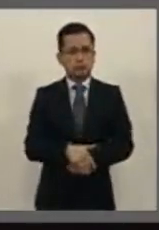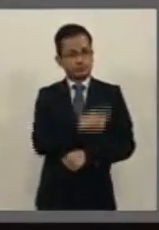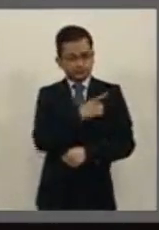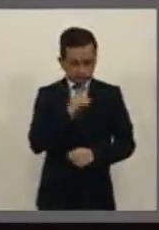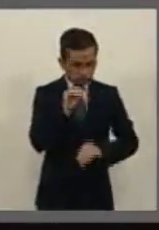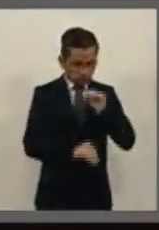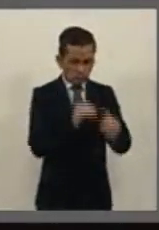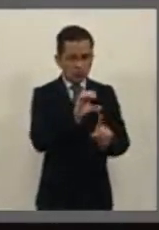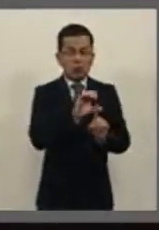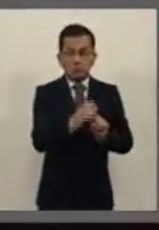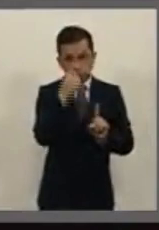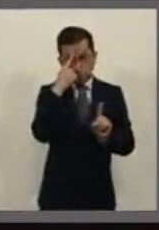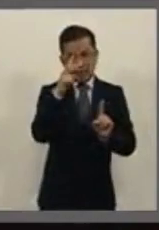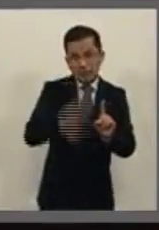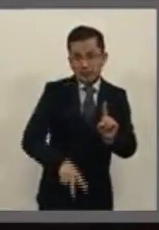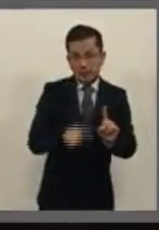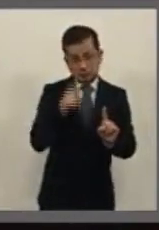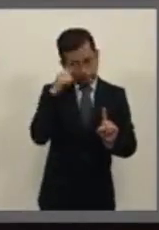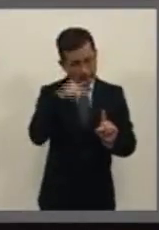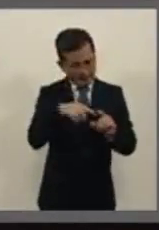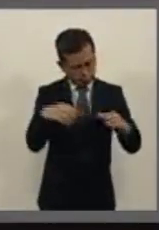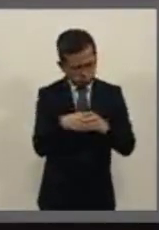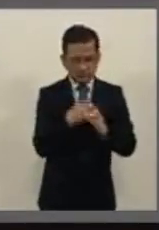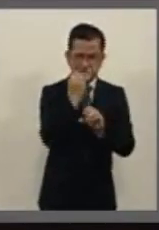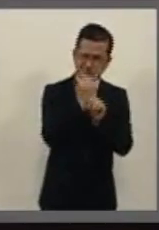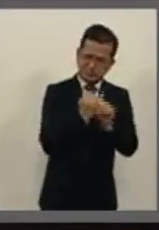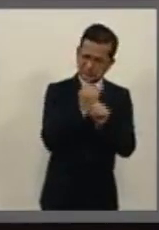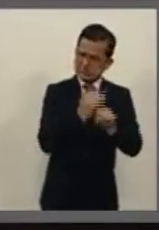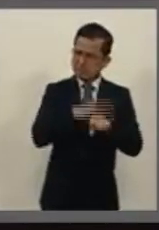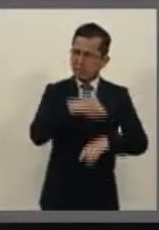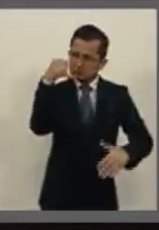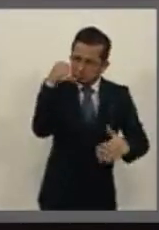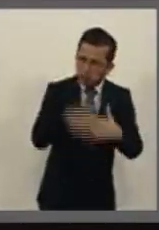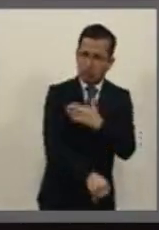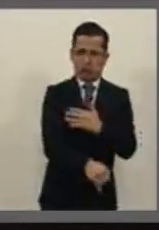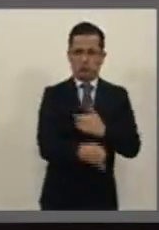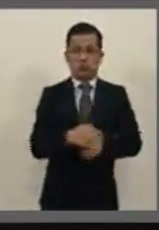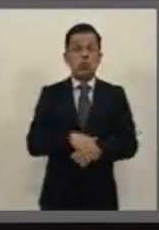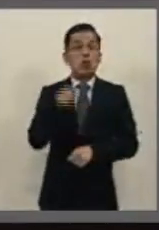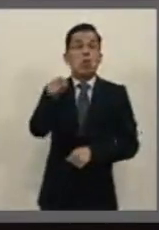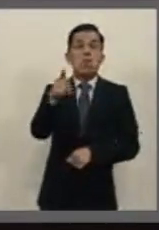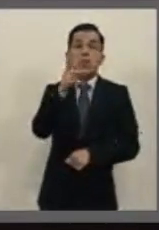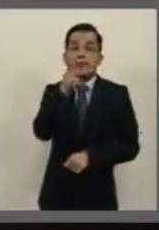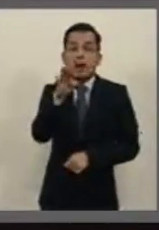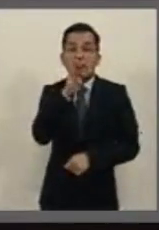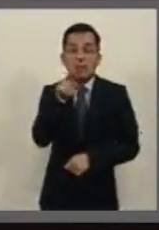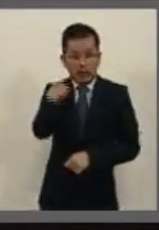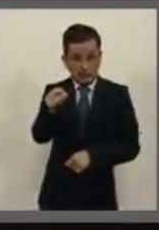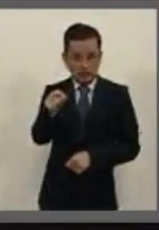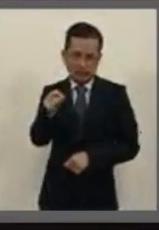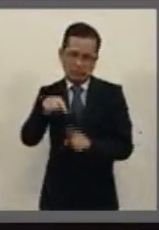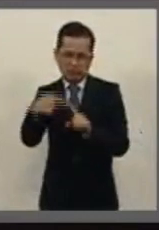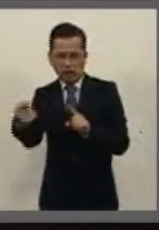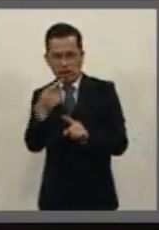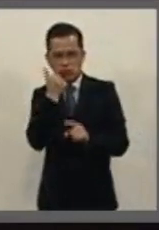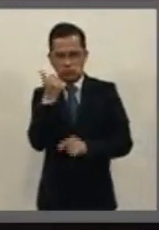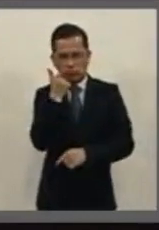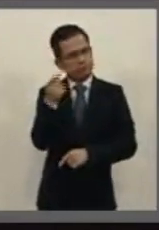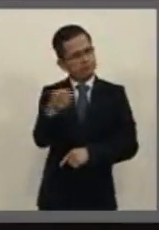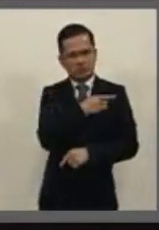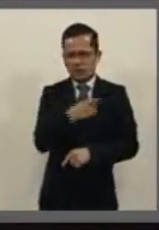que llegue hasta las últimas consecuencias. Los padres y las madres de los normalistas merecen saber qué pasó y ahí